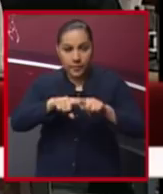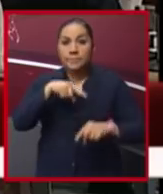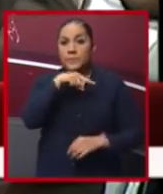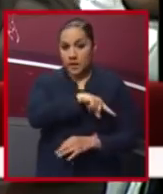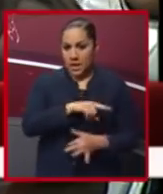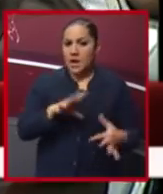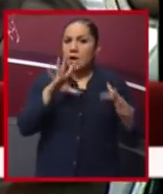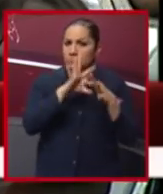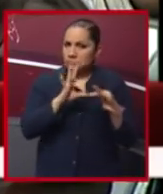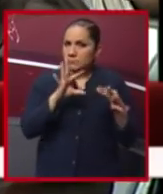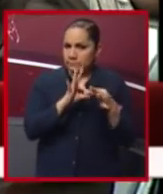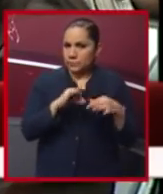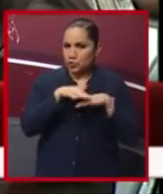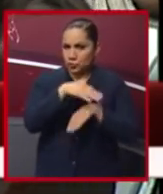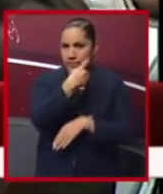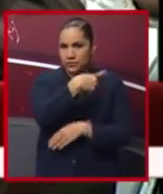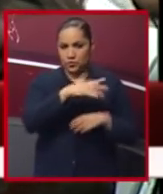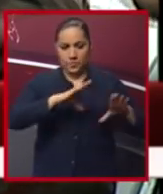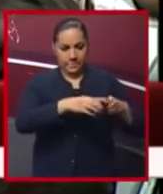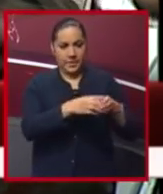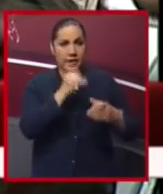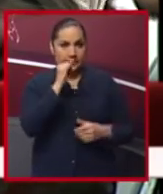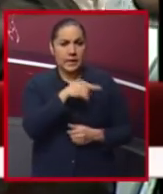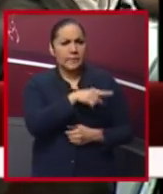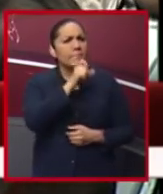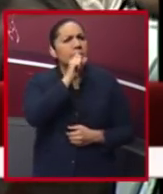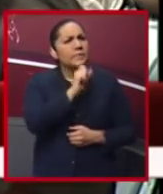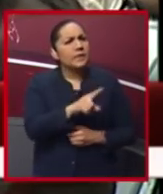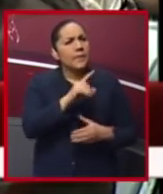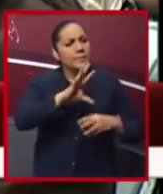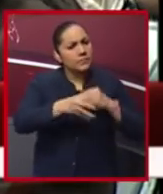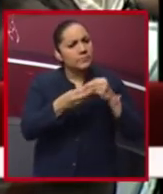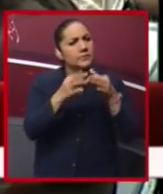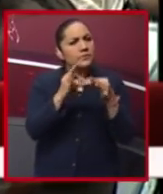organismo, quien compartió además la experiencia en materia legal.